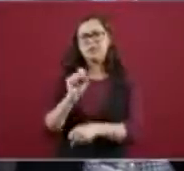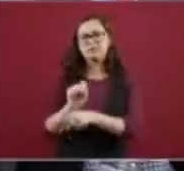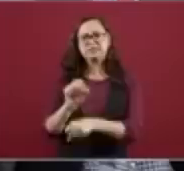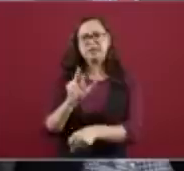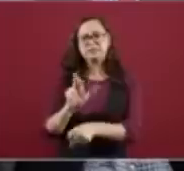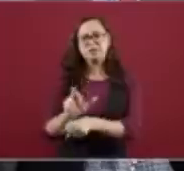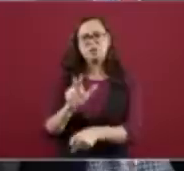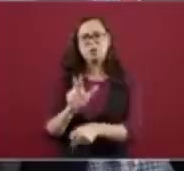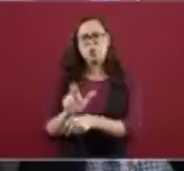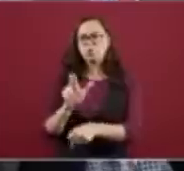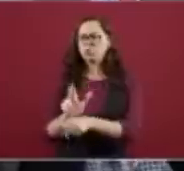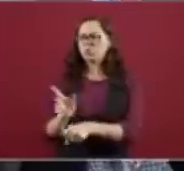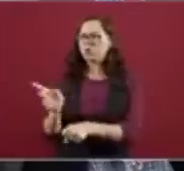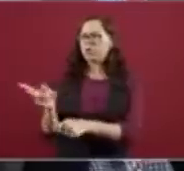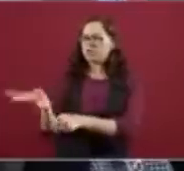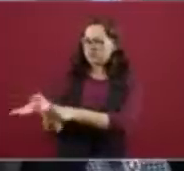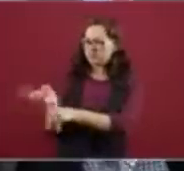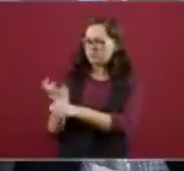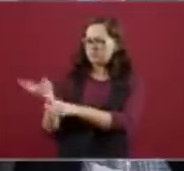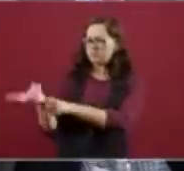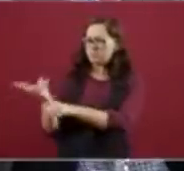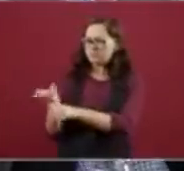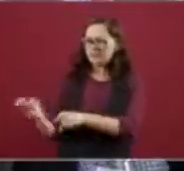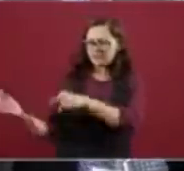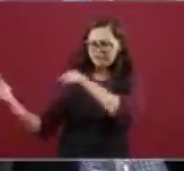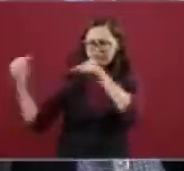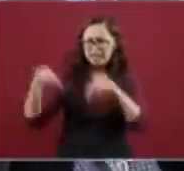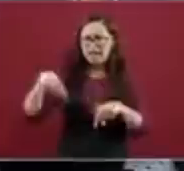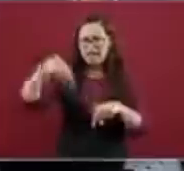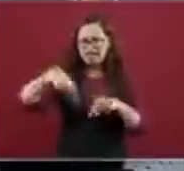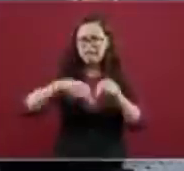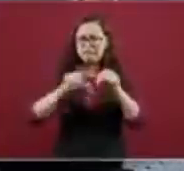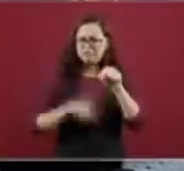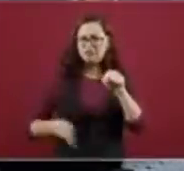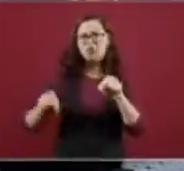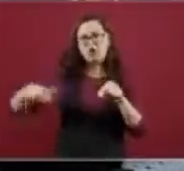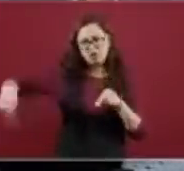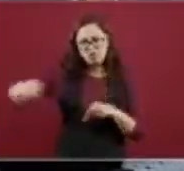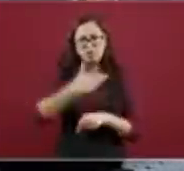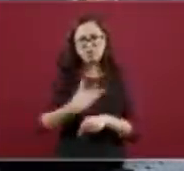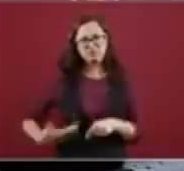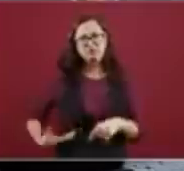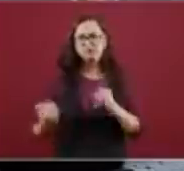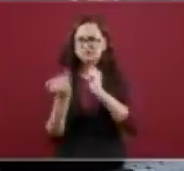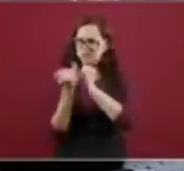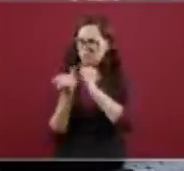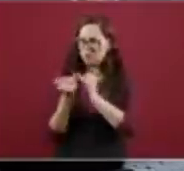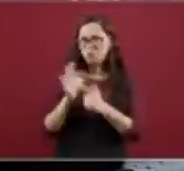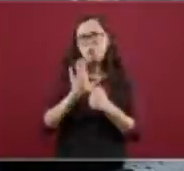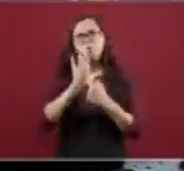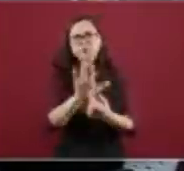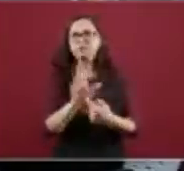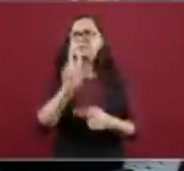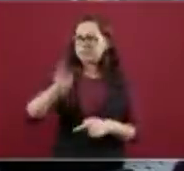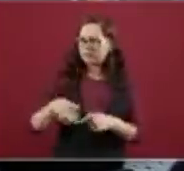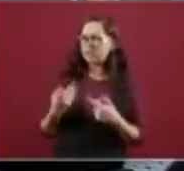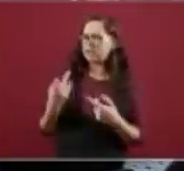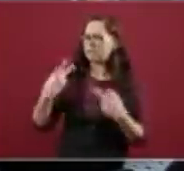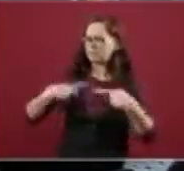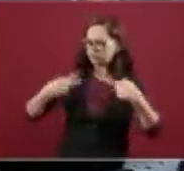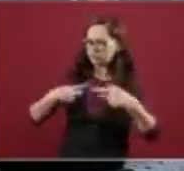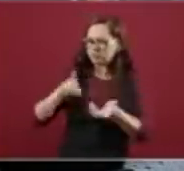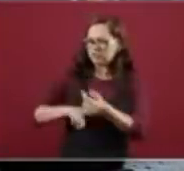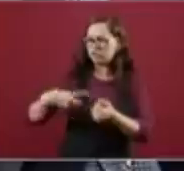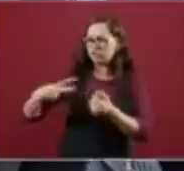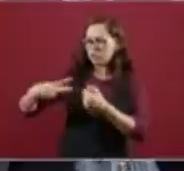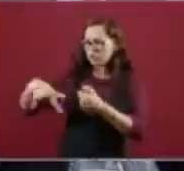aquí a nuestro país, pues para que también ellos den señales de que están haciendo la tarea en sus países y que los migrantes